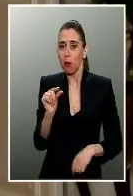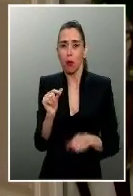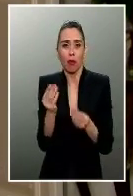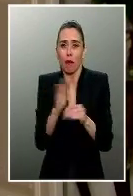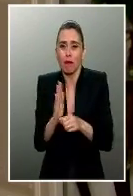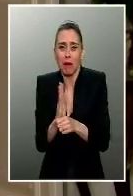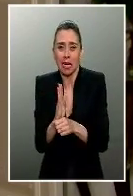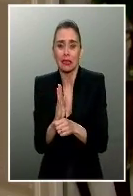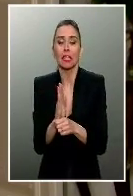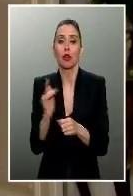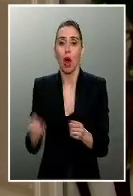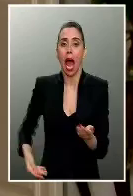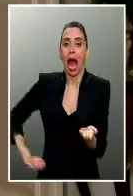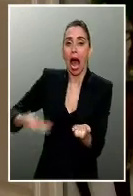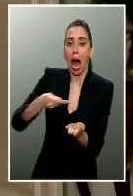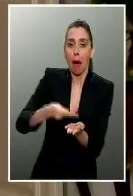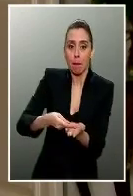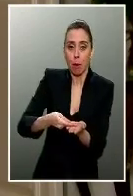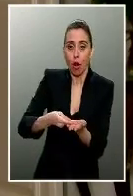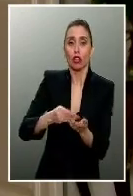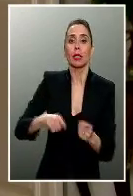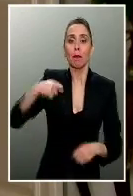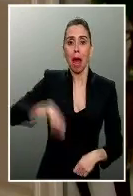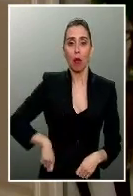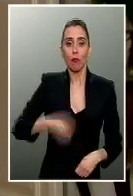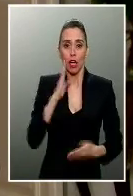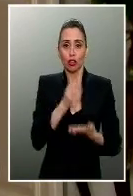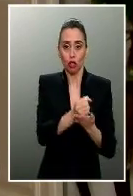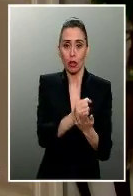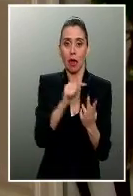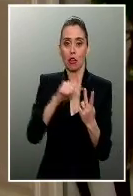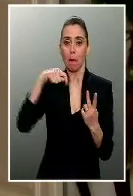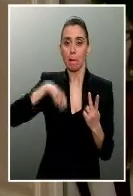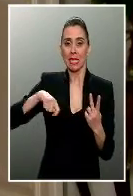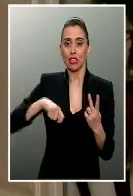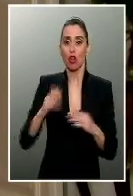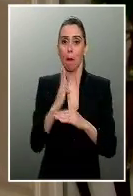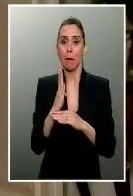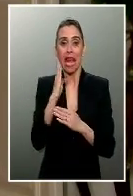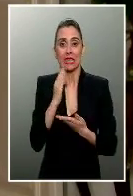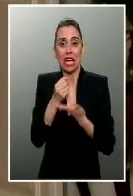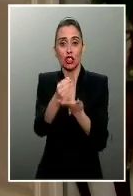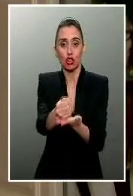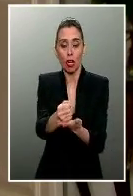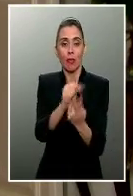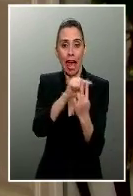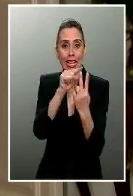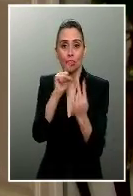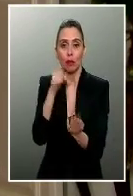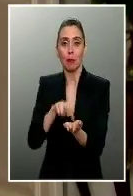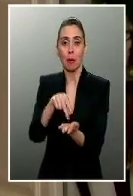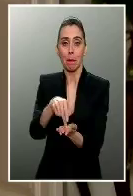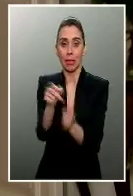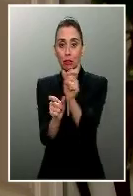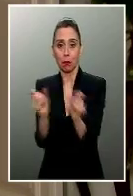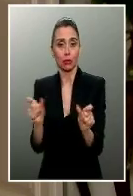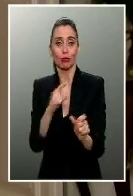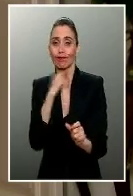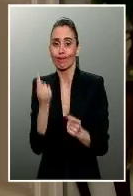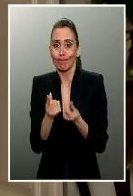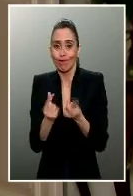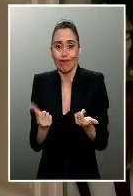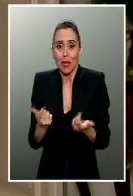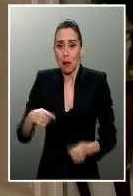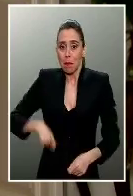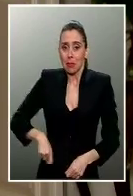través del aporte previsional solidario y la pensión básica solidaria dimos un primer paso para impedir a aquellas personas que no alcanzaban